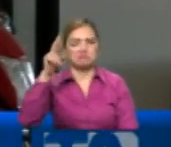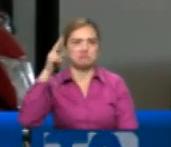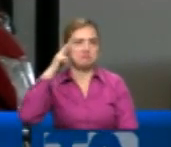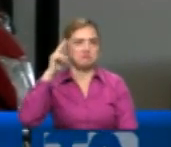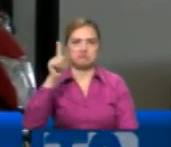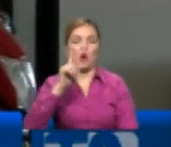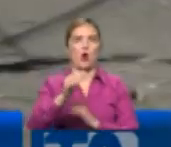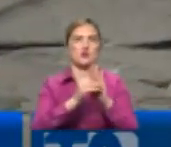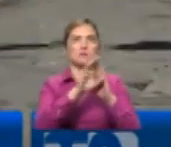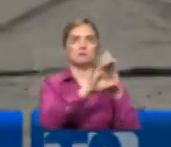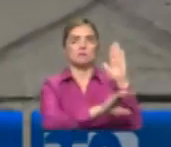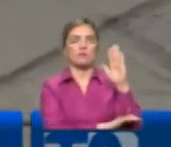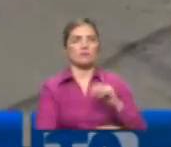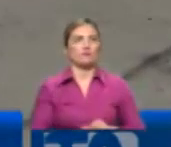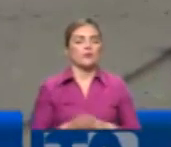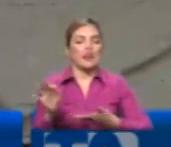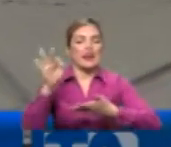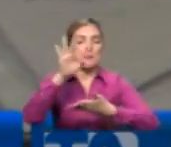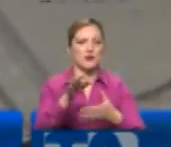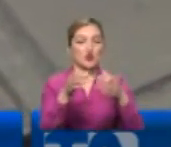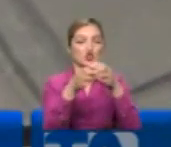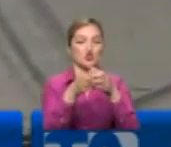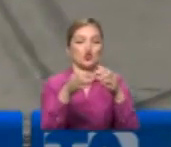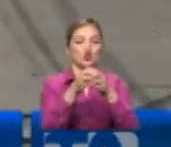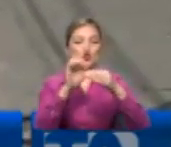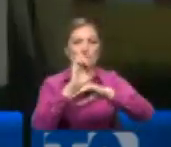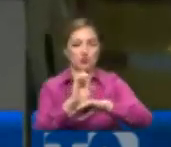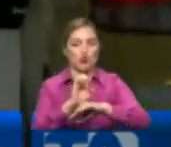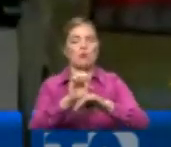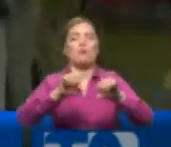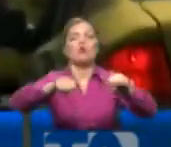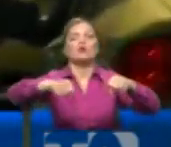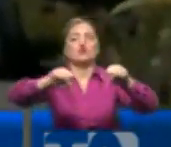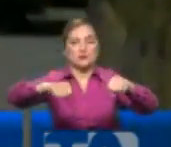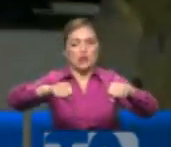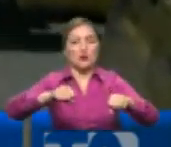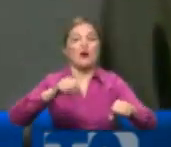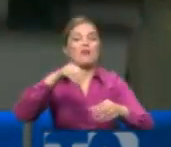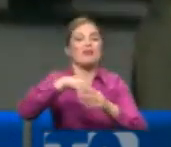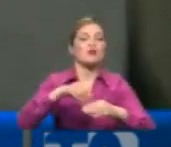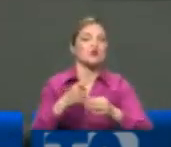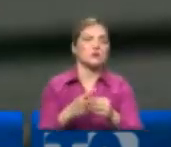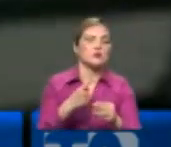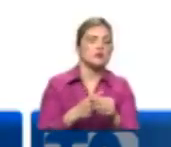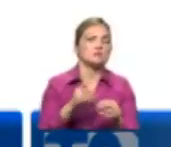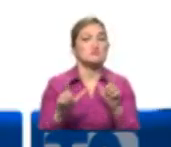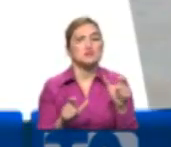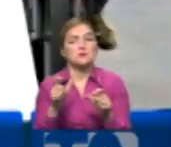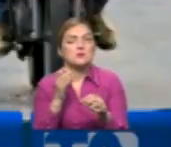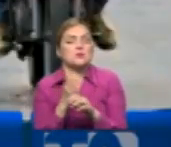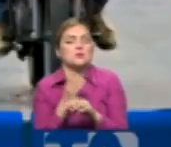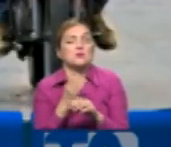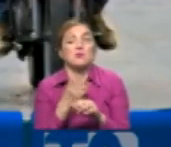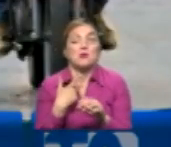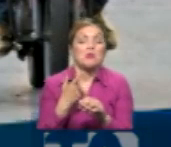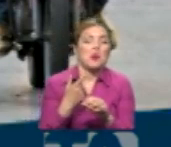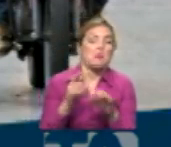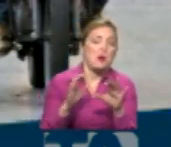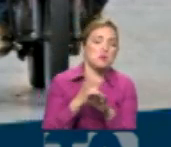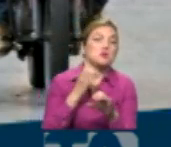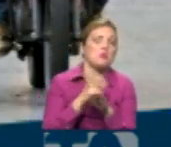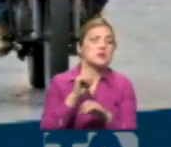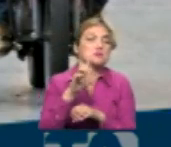inconstitucional según representantes de la asociación ecuatoriana de motociclistas en nuestra capital alrededor de 100.000 personas se movilizan